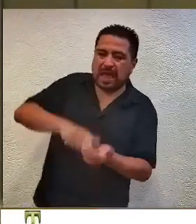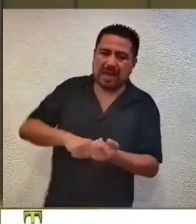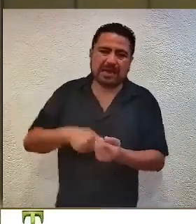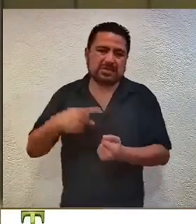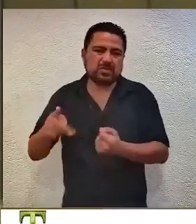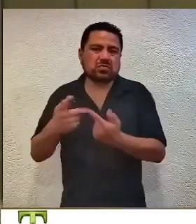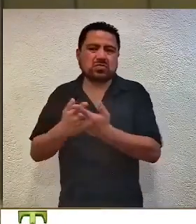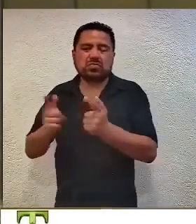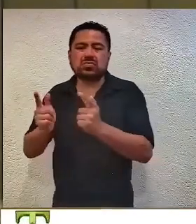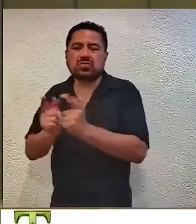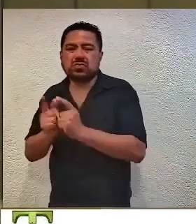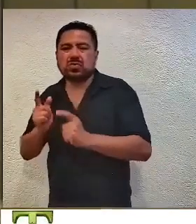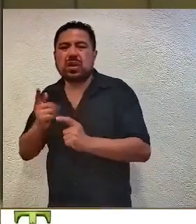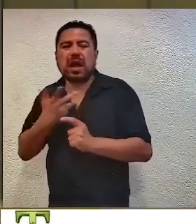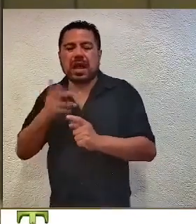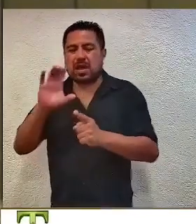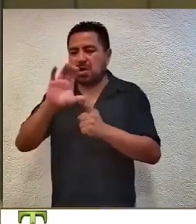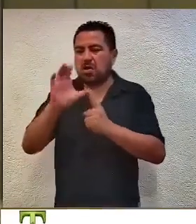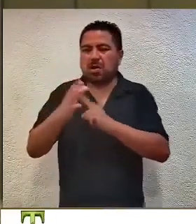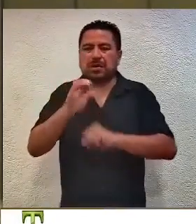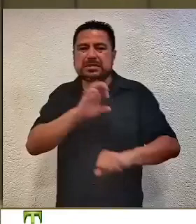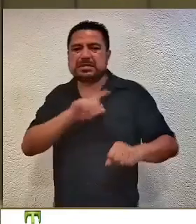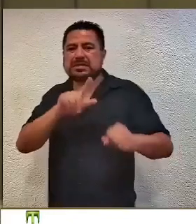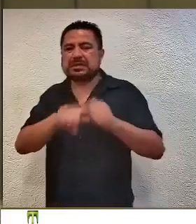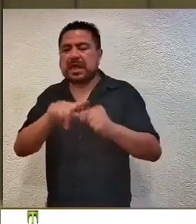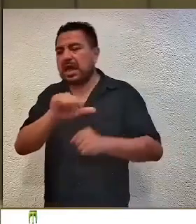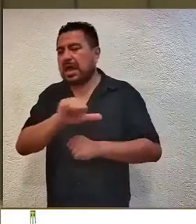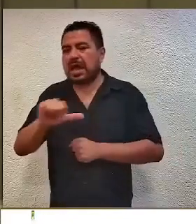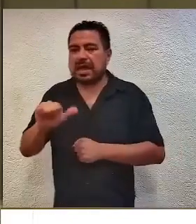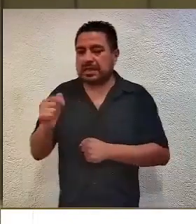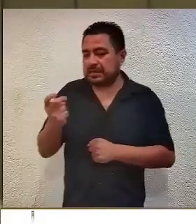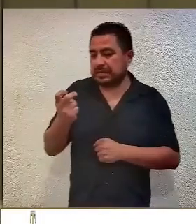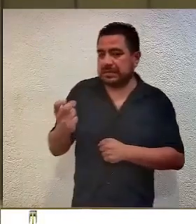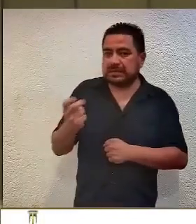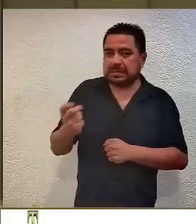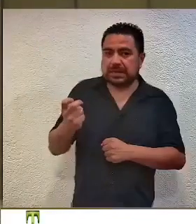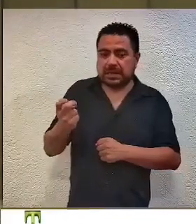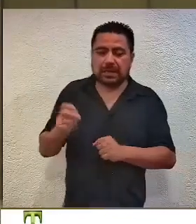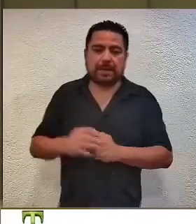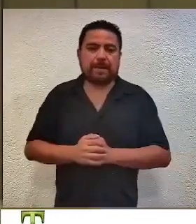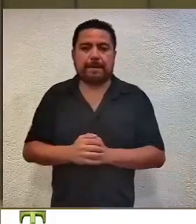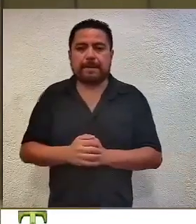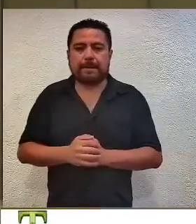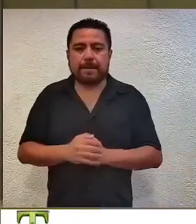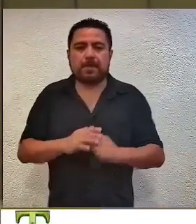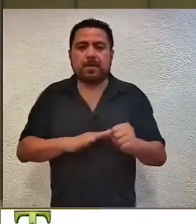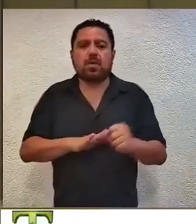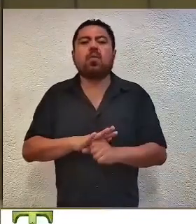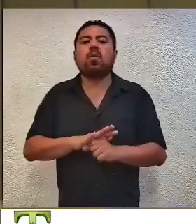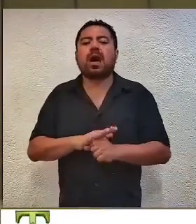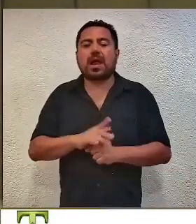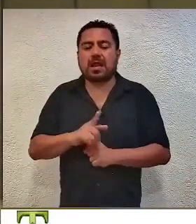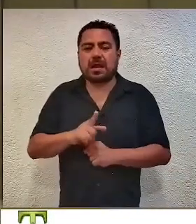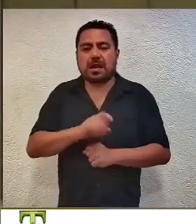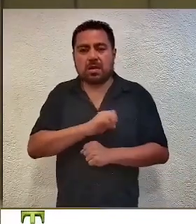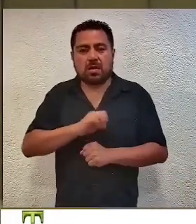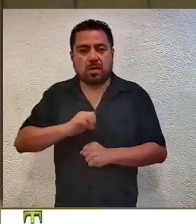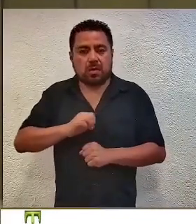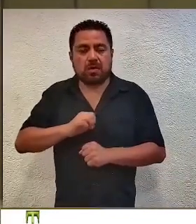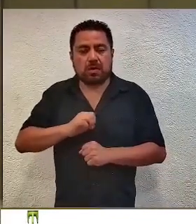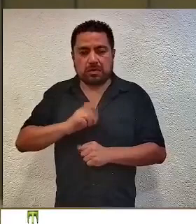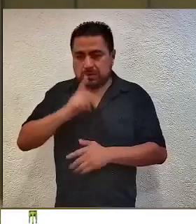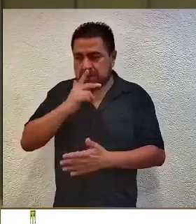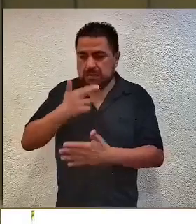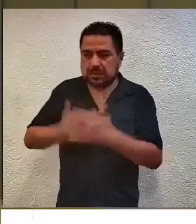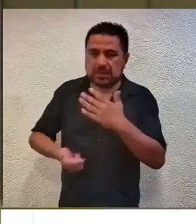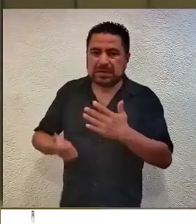partido tienen una comisión especial de género para estos casos de violencia, lo cual obedeció a la